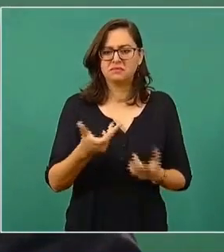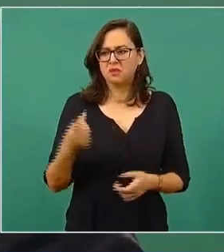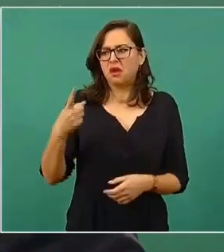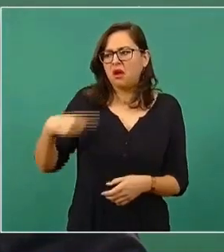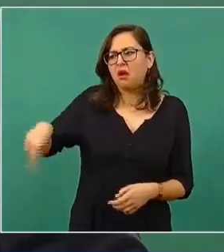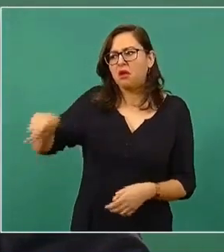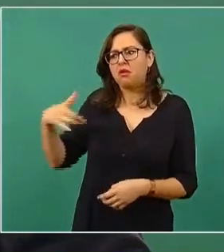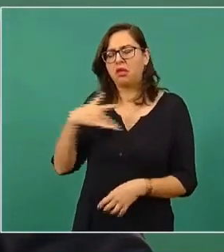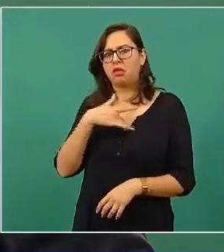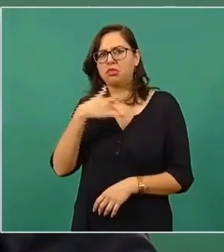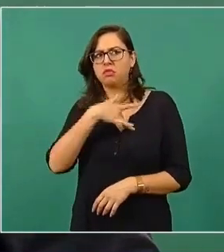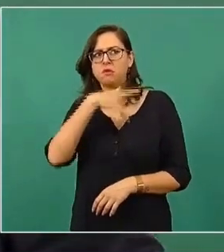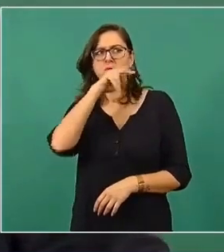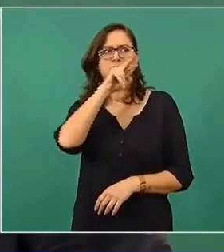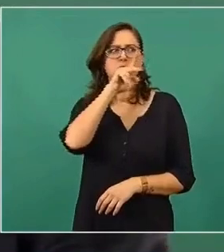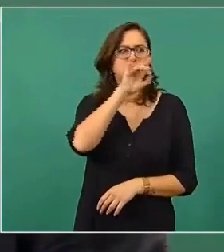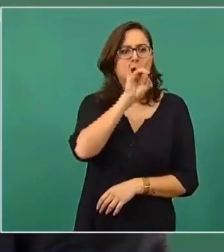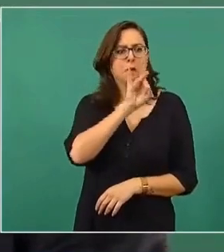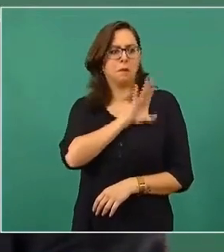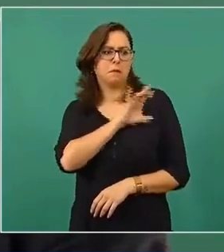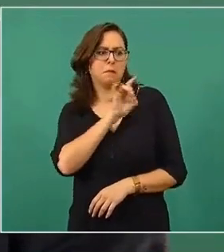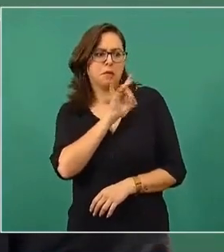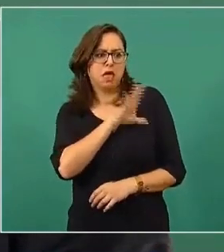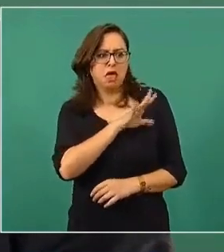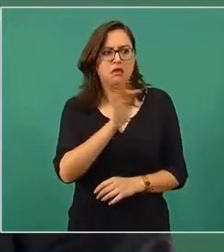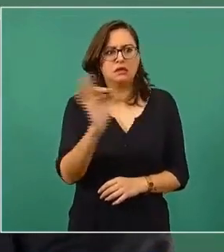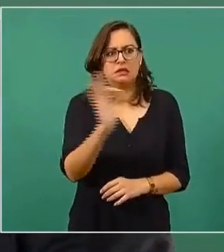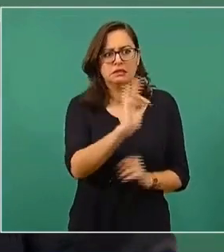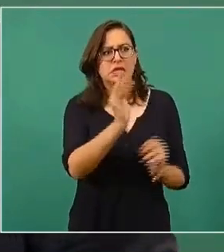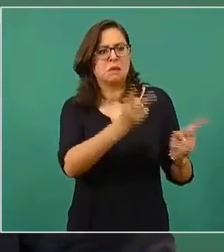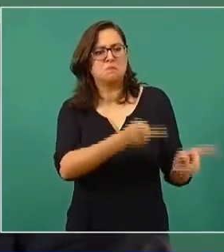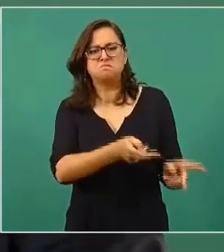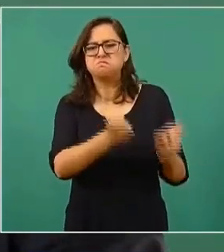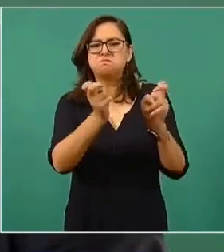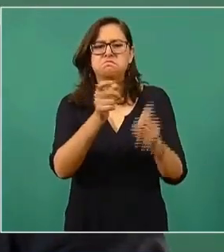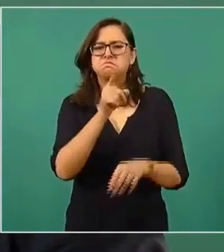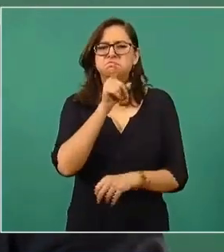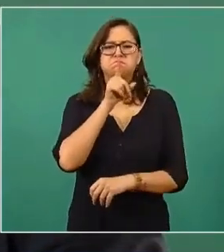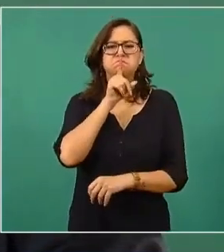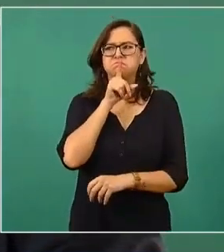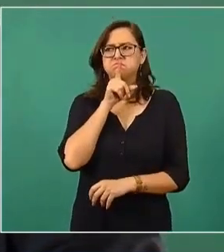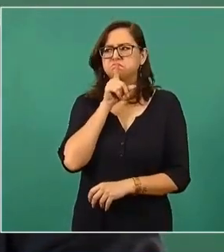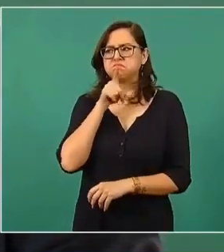contemplado en el quehacer cotidiano,